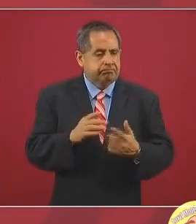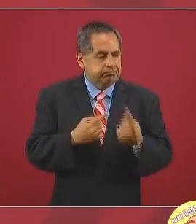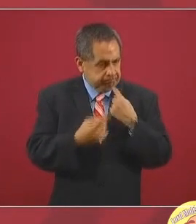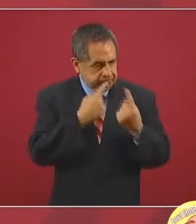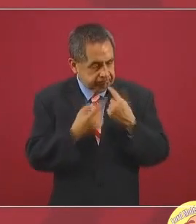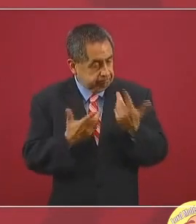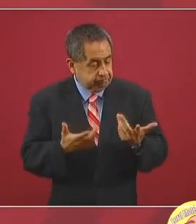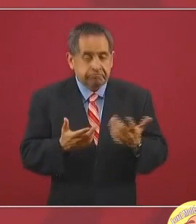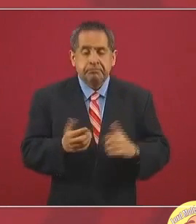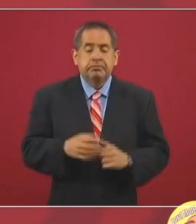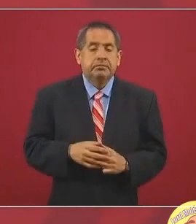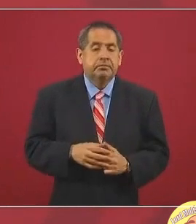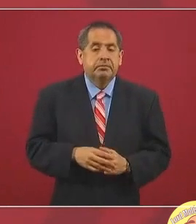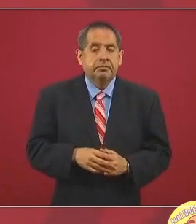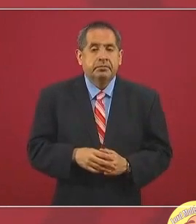como